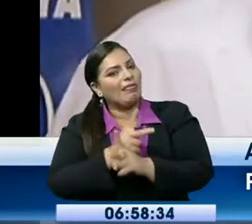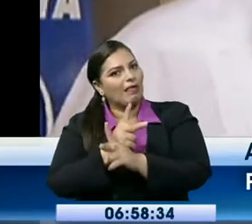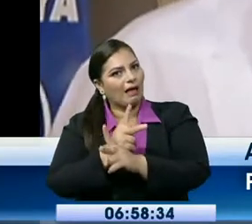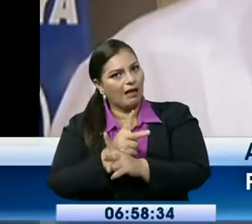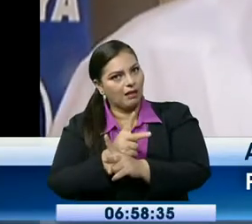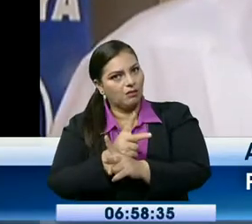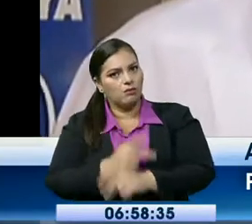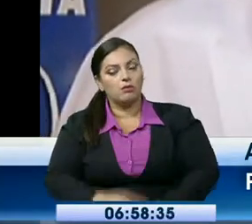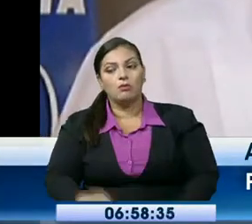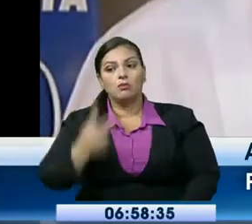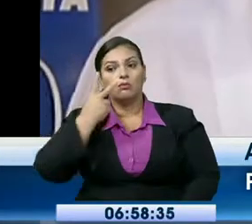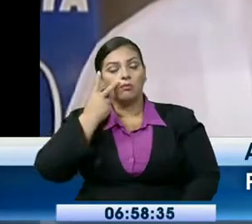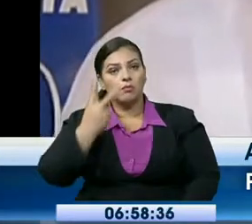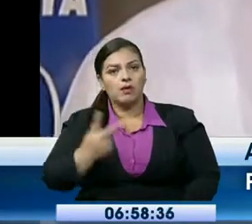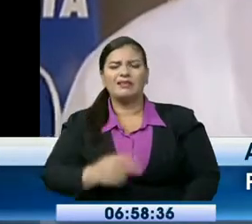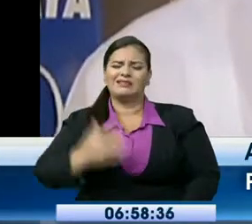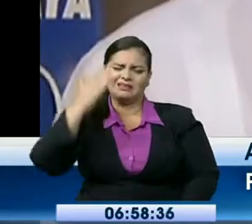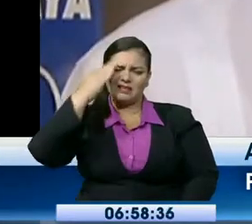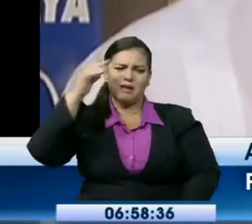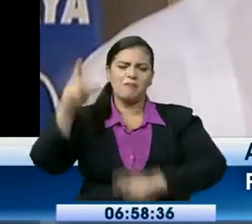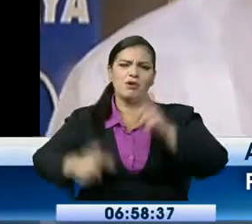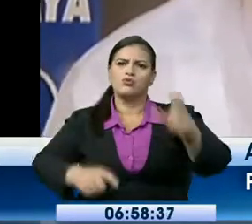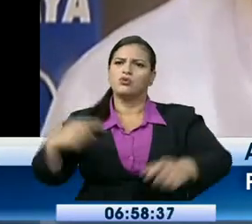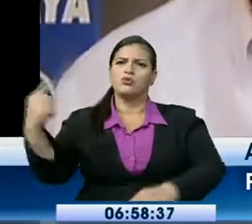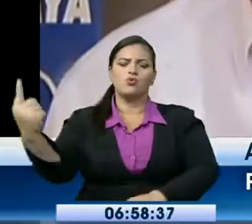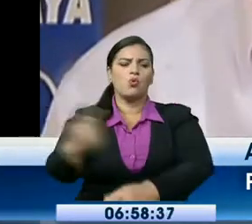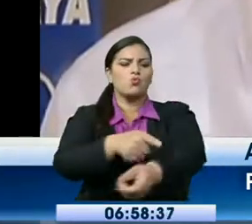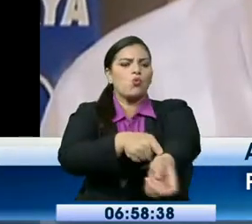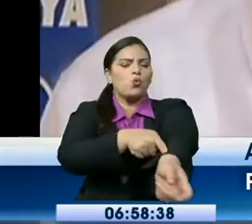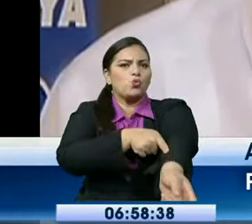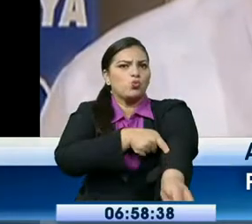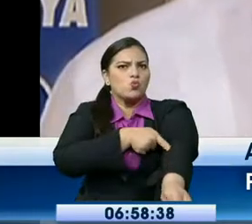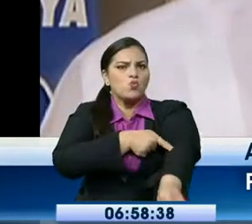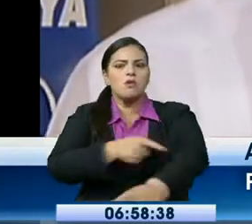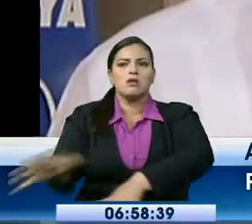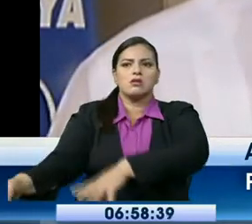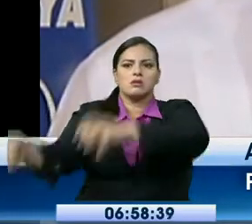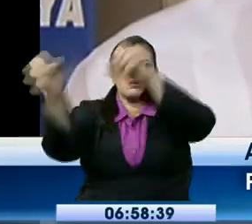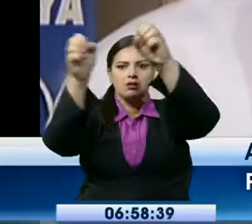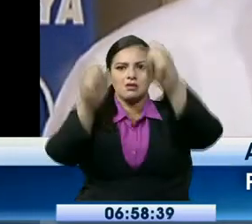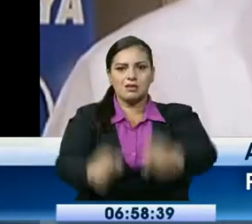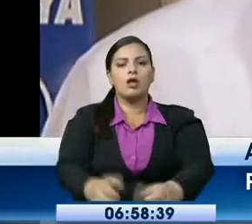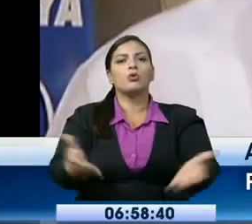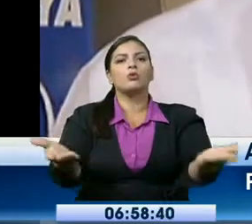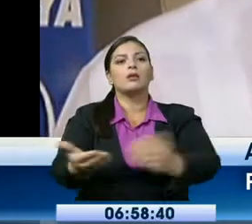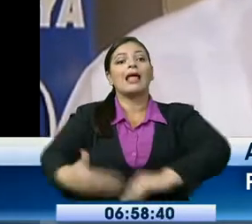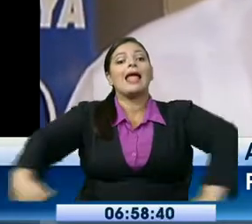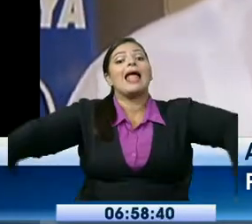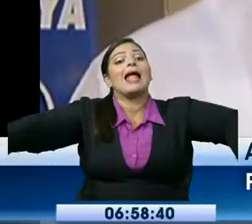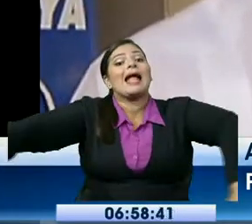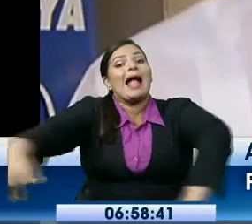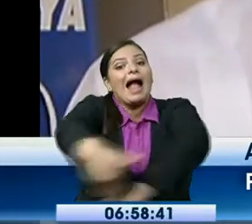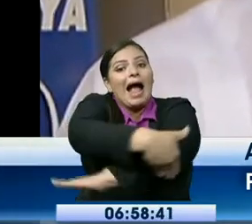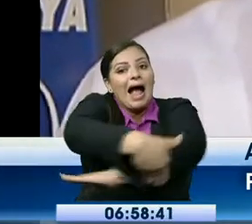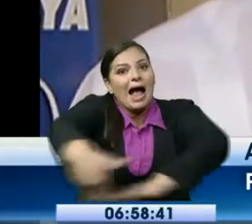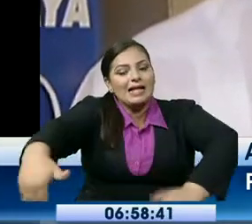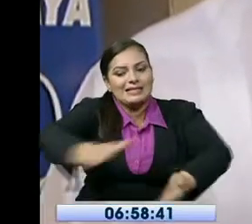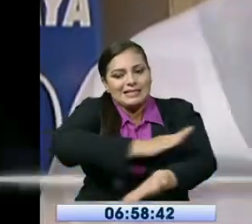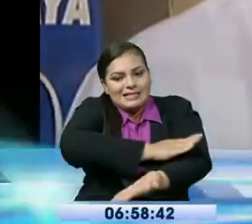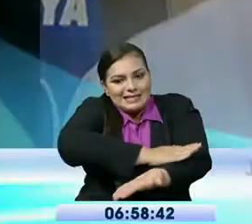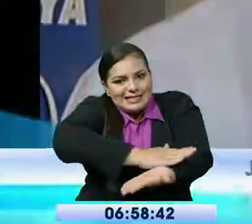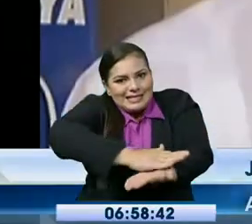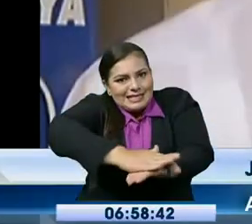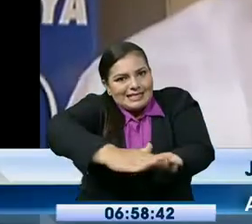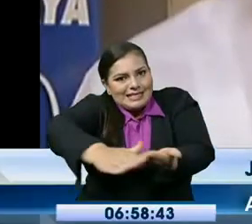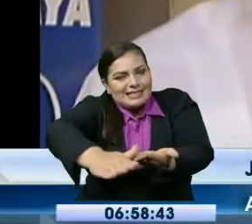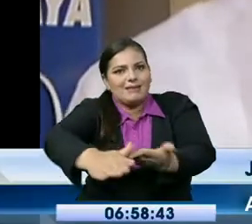cemento o en las esquinas de las veredas de cemento. En las calles asfaltadas no se pueden quemar año viejo